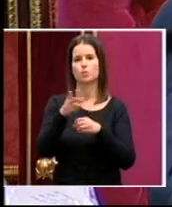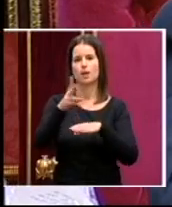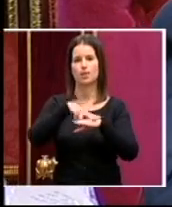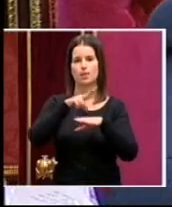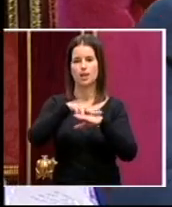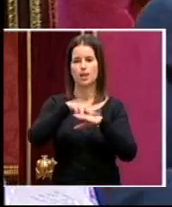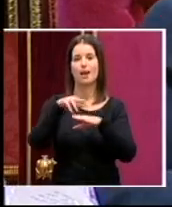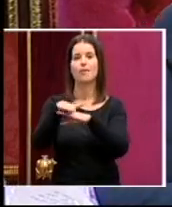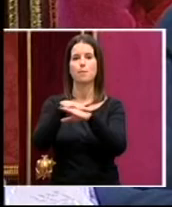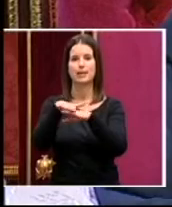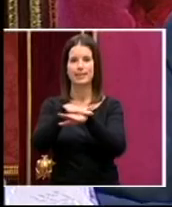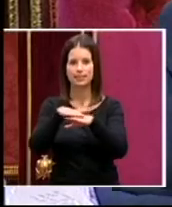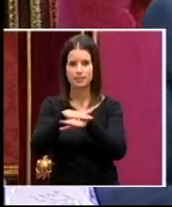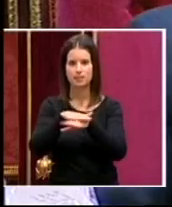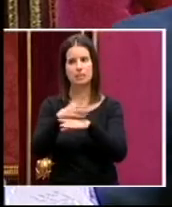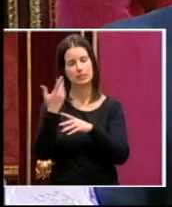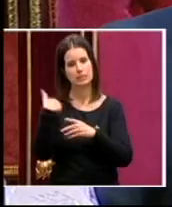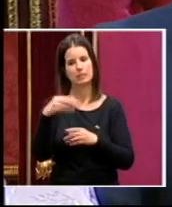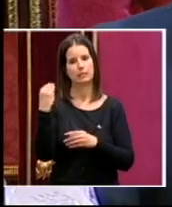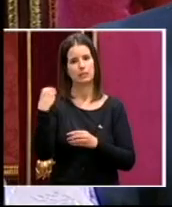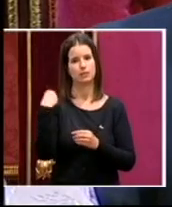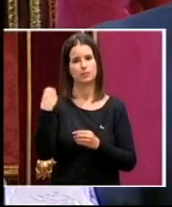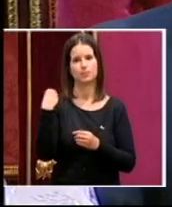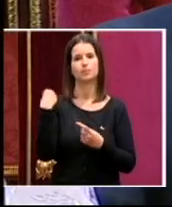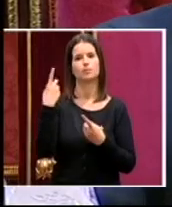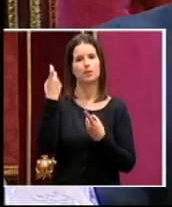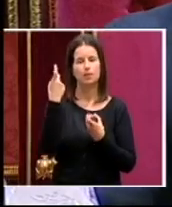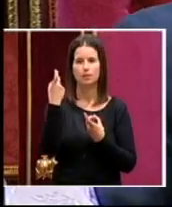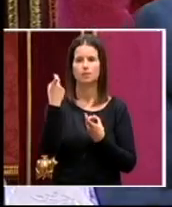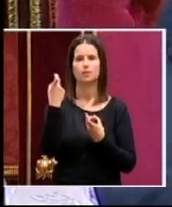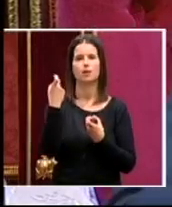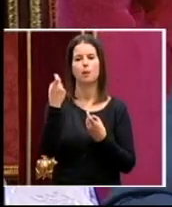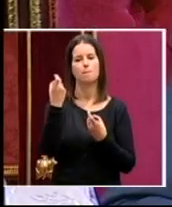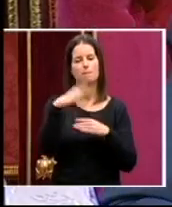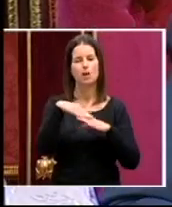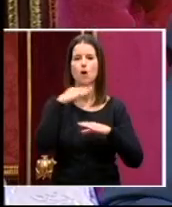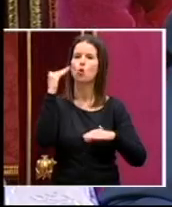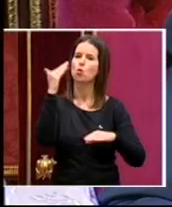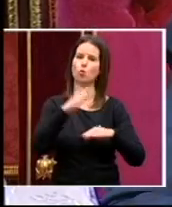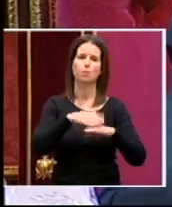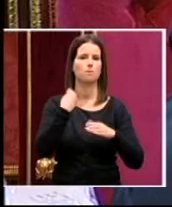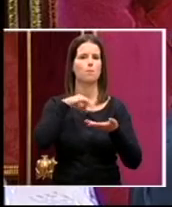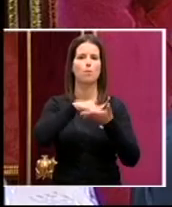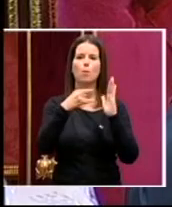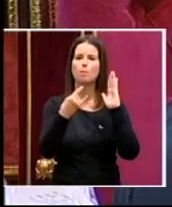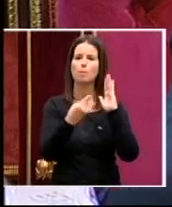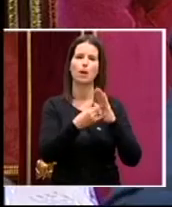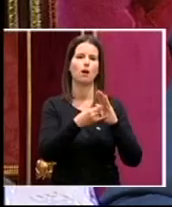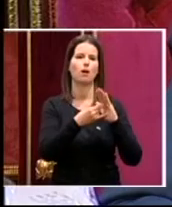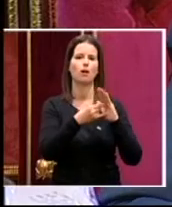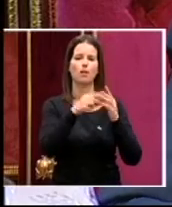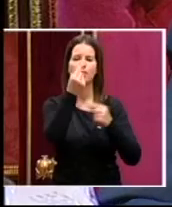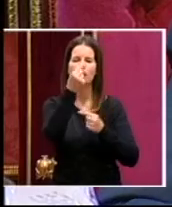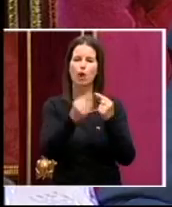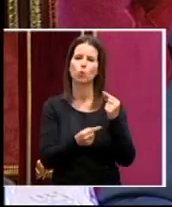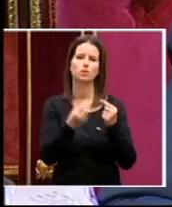está dando un toque de la necesidad y la conveniencia de cumplir con el plan de ajuste en los términos que fue aprobado en su